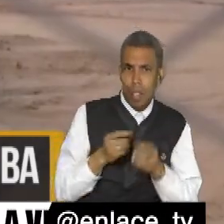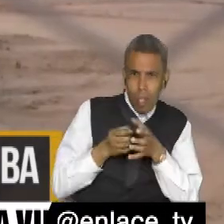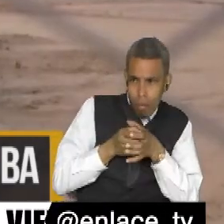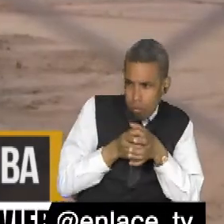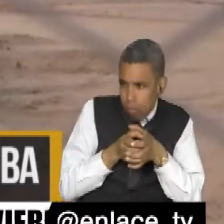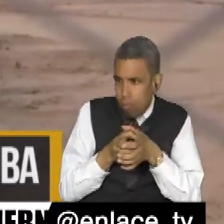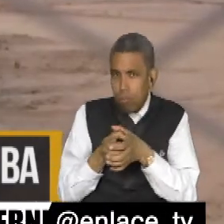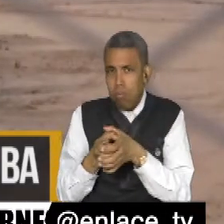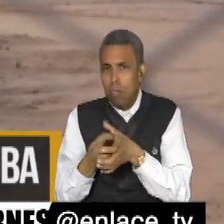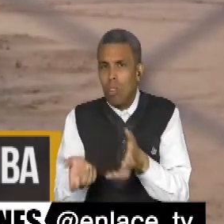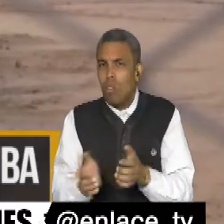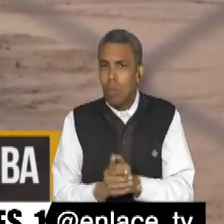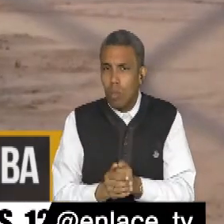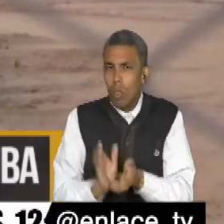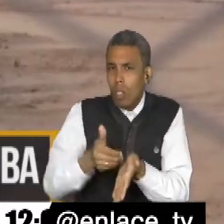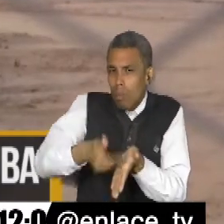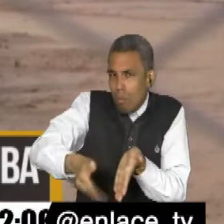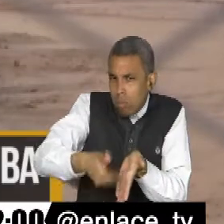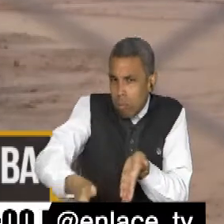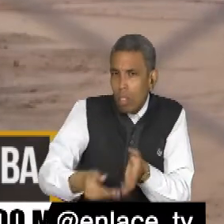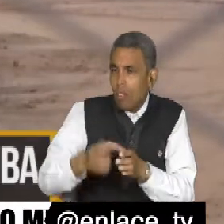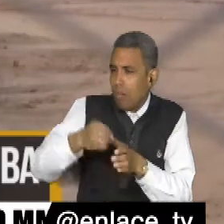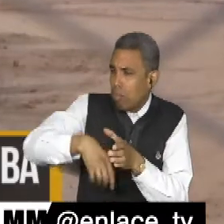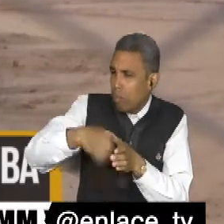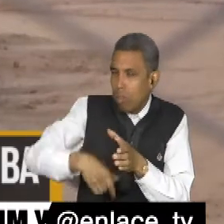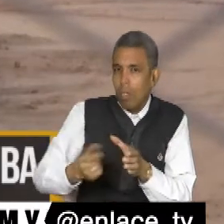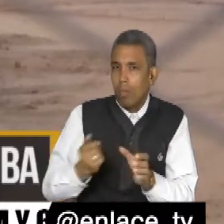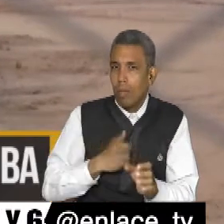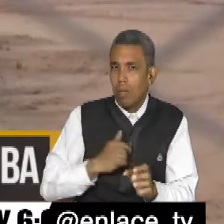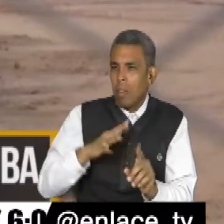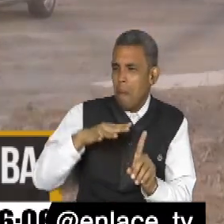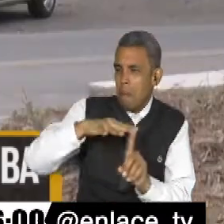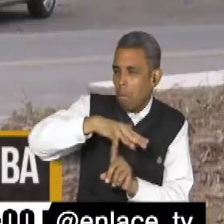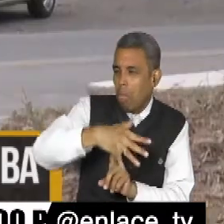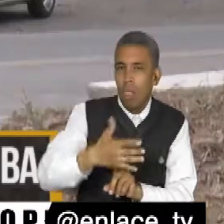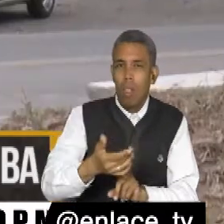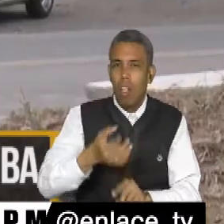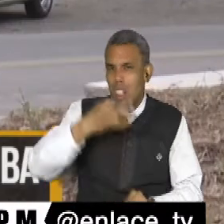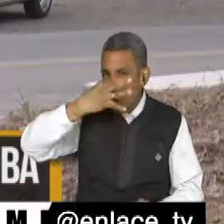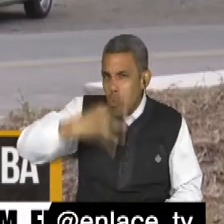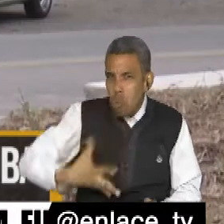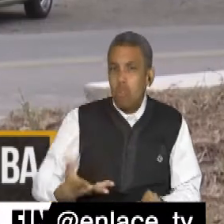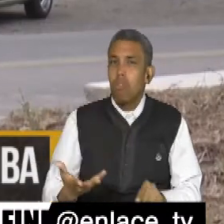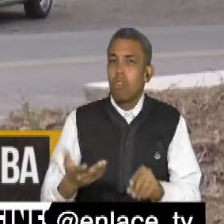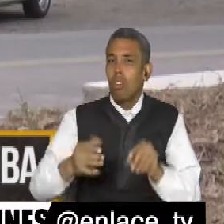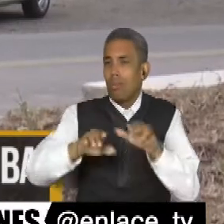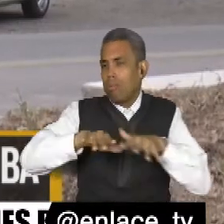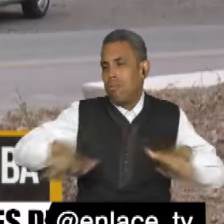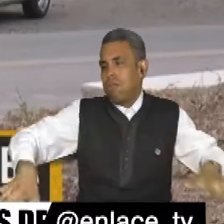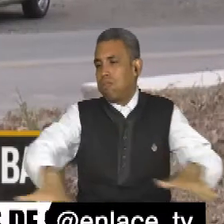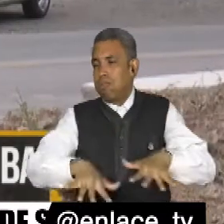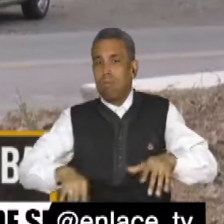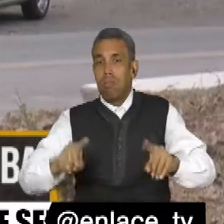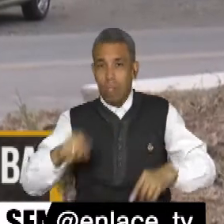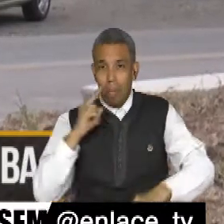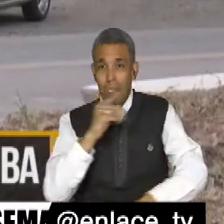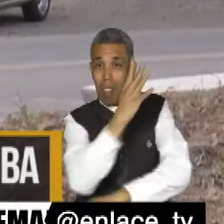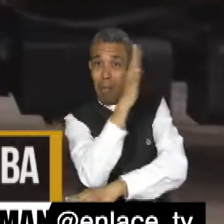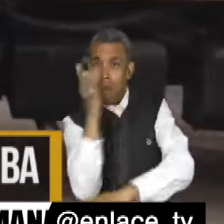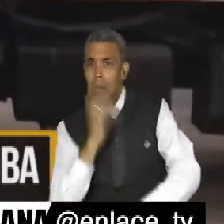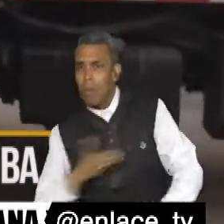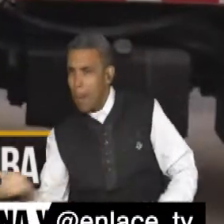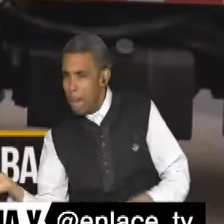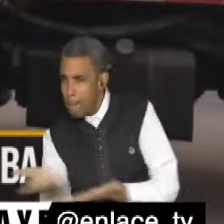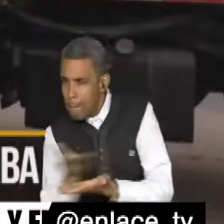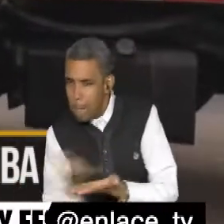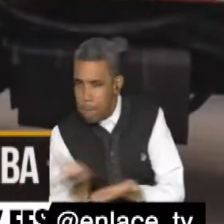proceso de tratamiento de los residuos, examinaron las supuestas afectaciones por vertimientos de lixiviados, las denuncias sobre la tala indiscriminada y la intervención del cauce legal, así